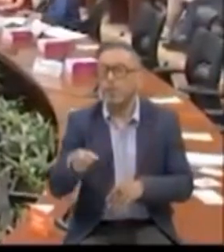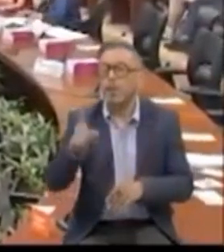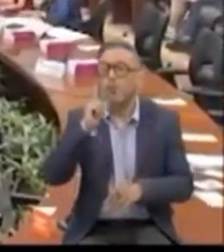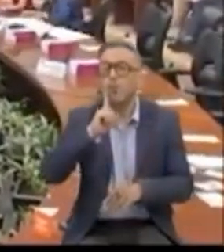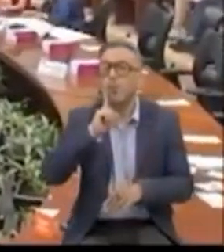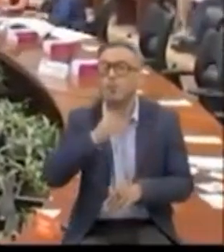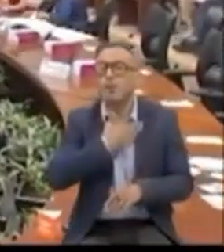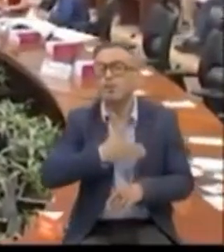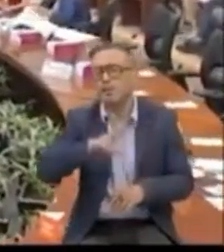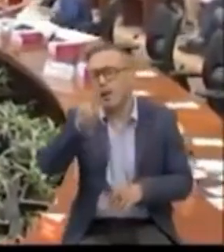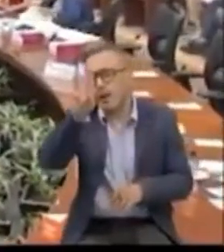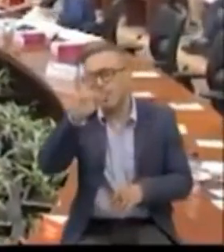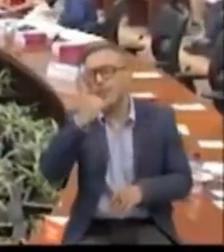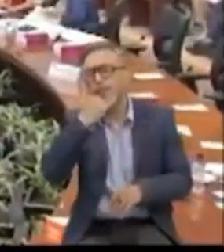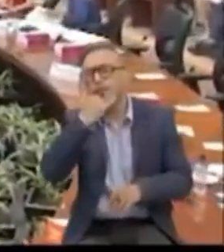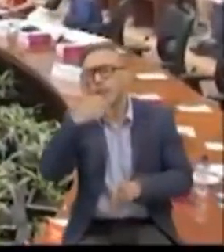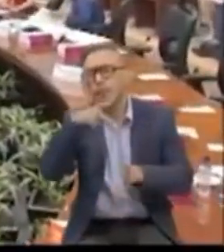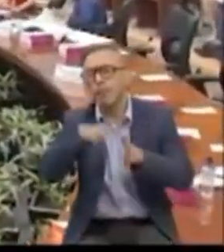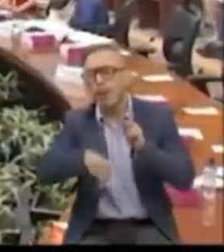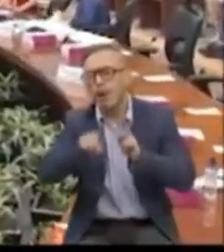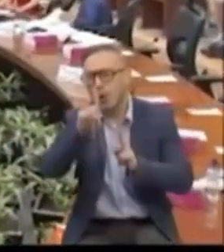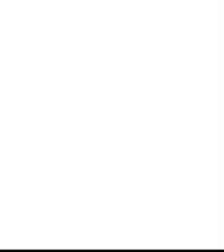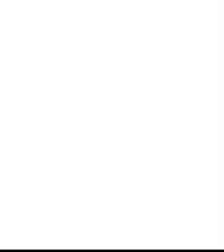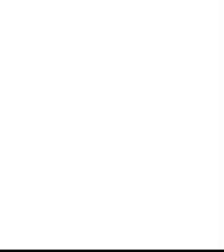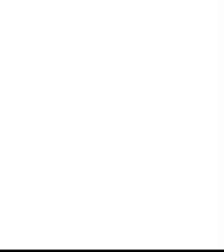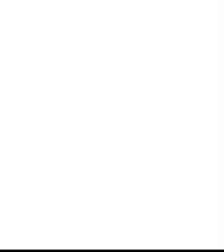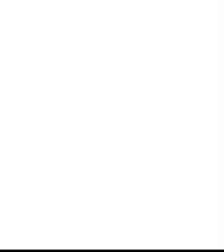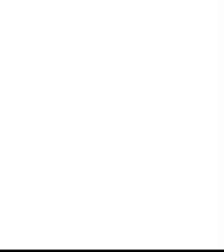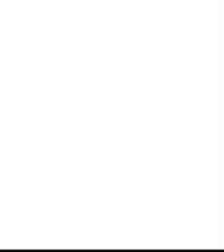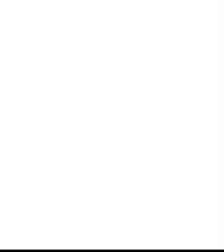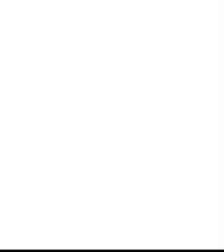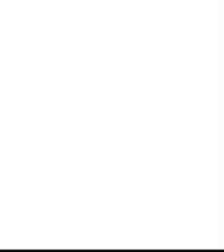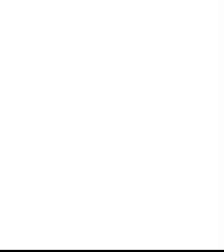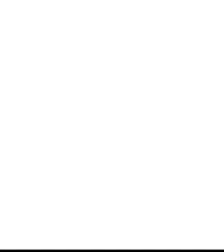de negociación, y eso es lo que está fallando.